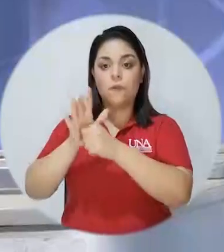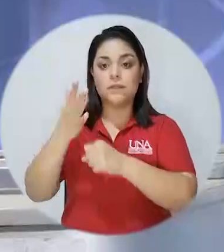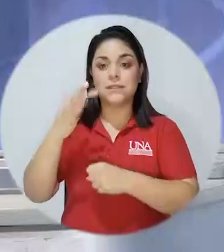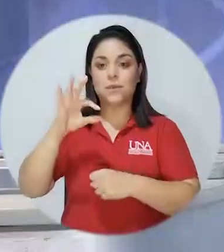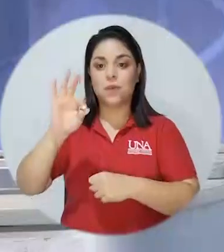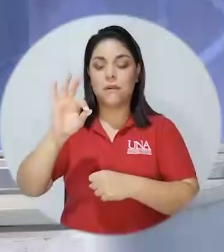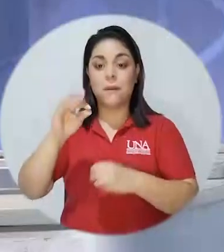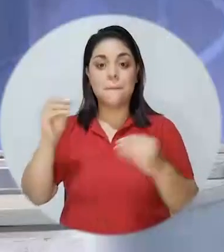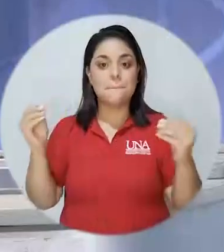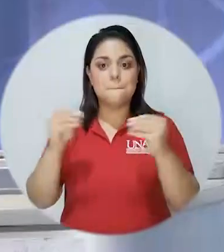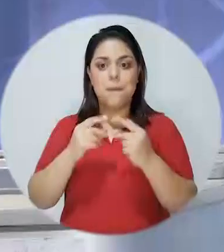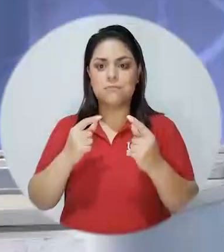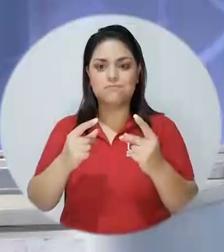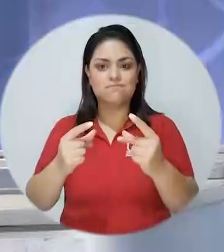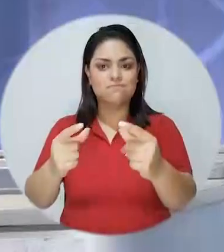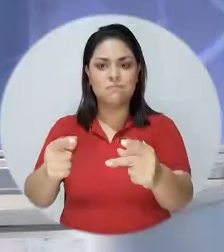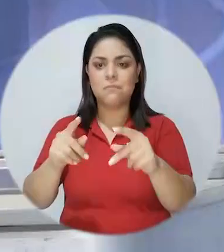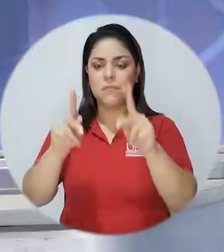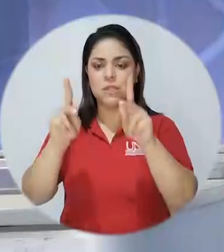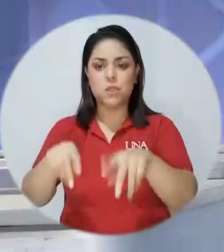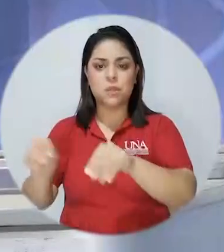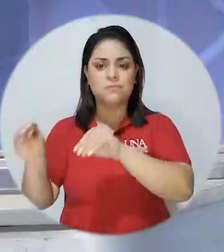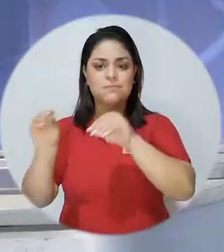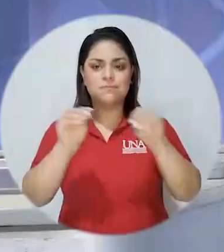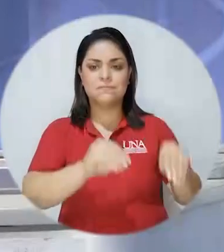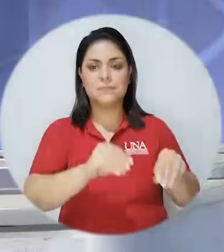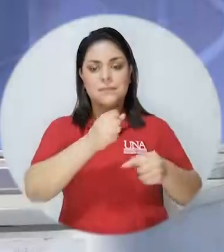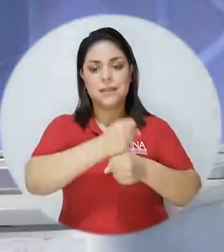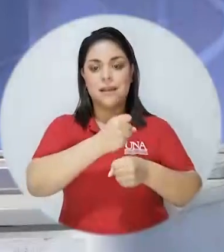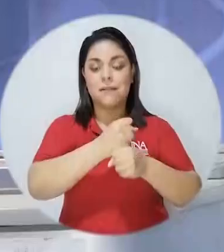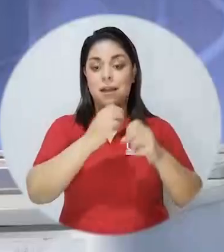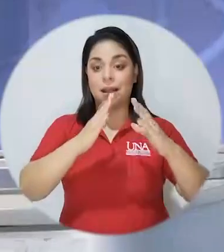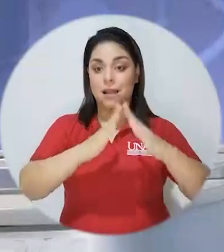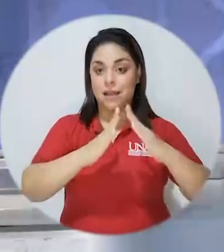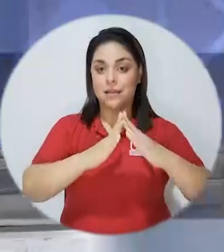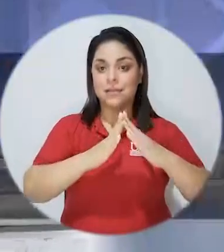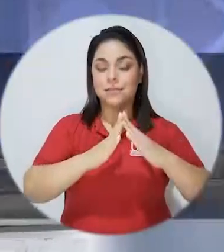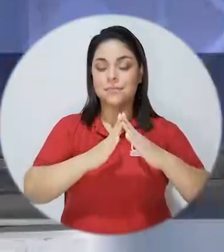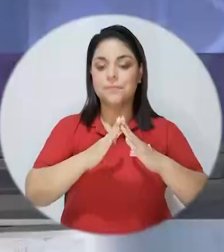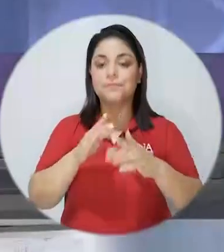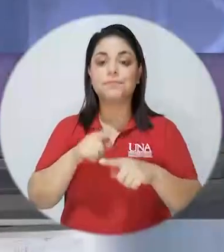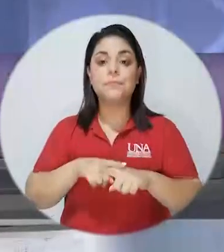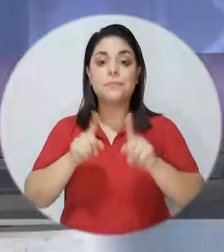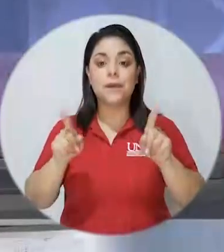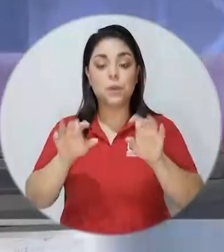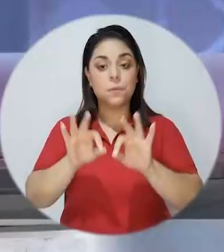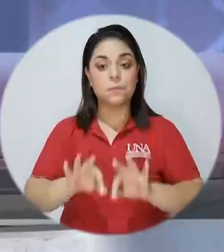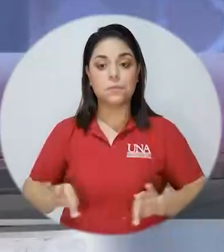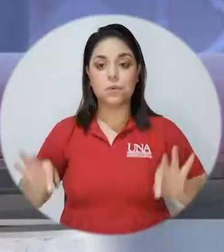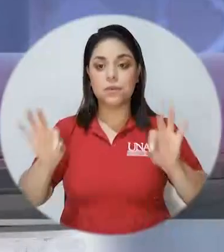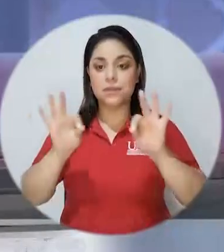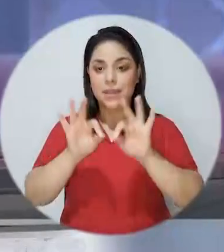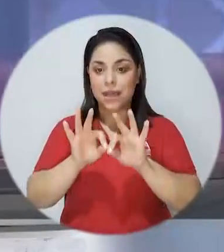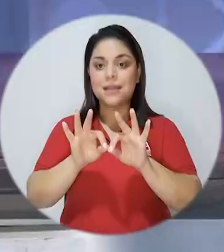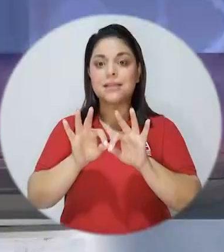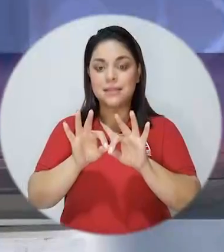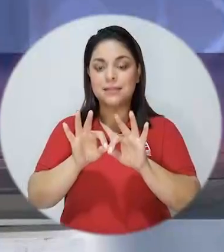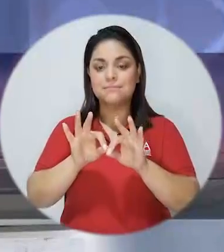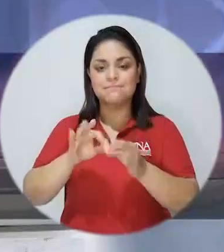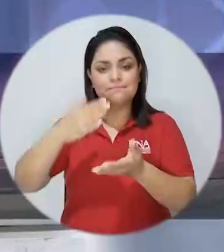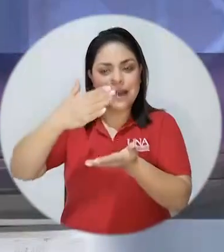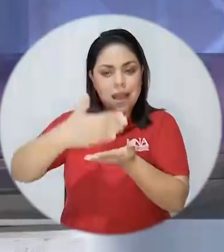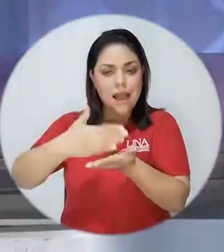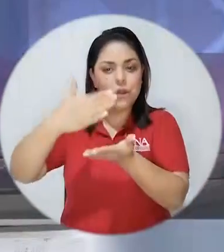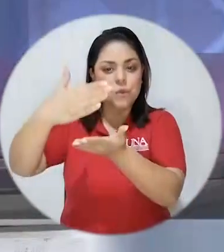muchos procesos se aceleraron y hay muchísimas personas trabajando en la modalidad de teletrabajo, pero es importante hacer un alto